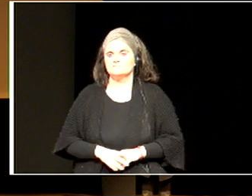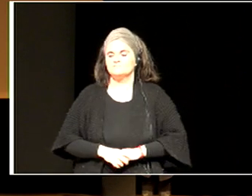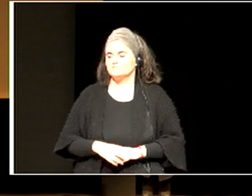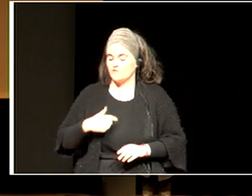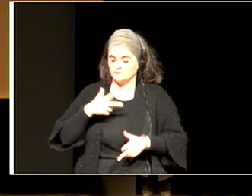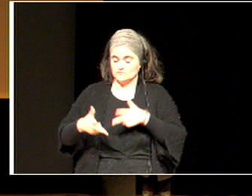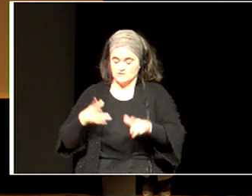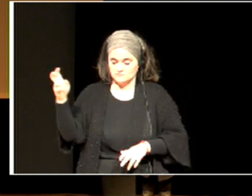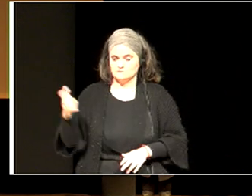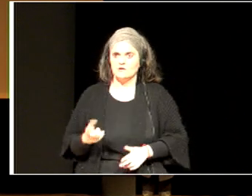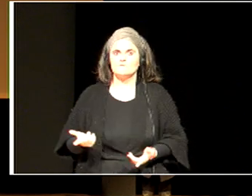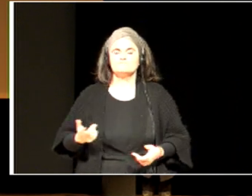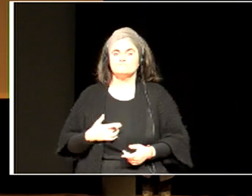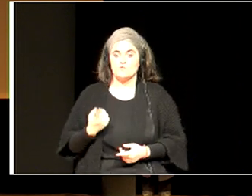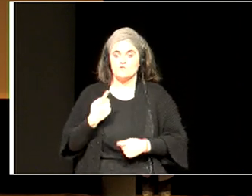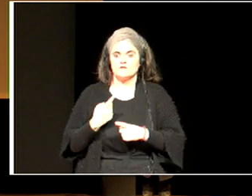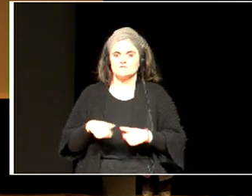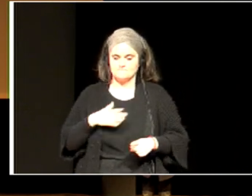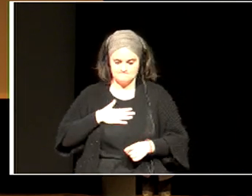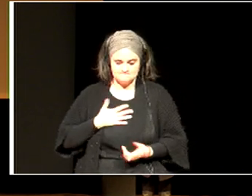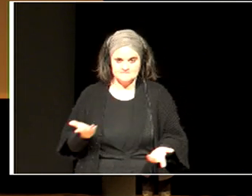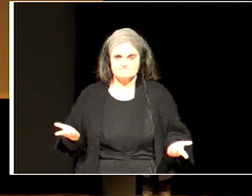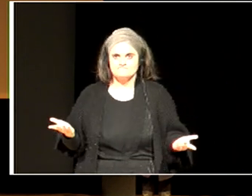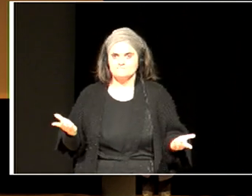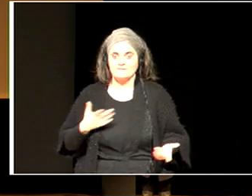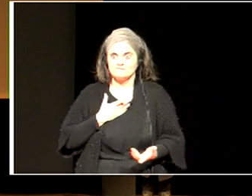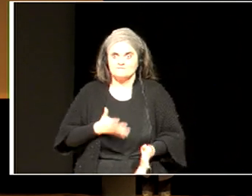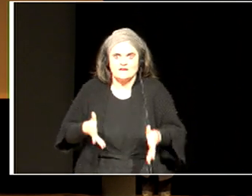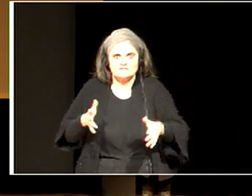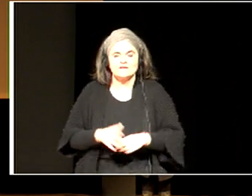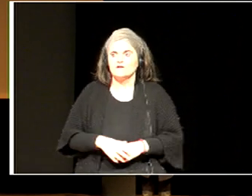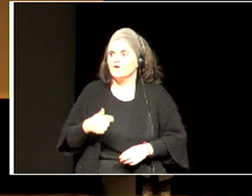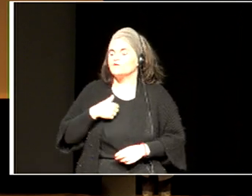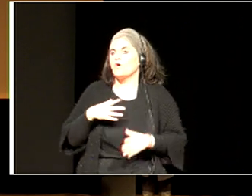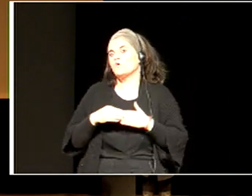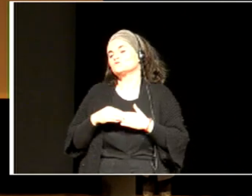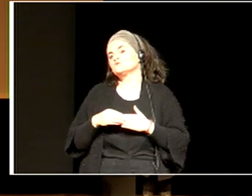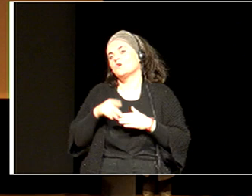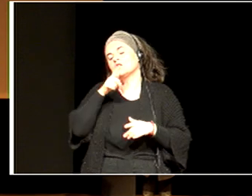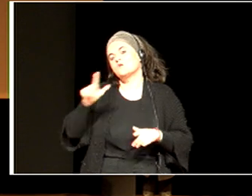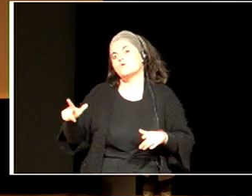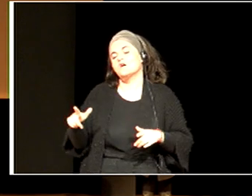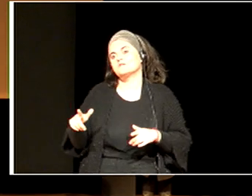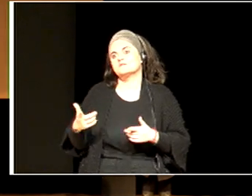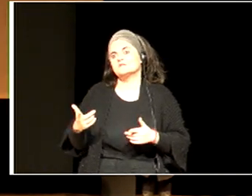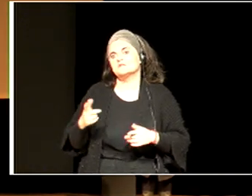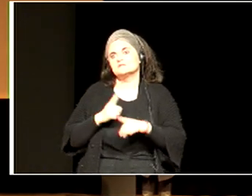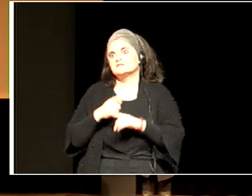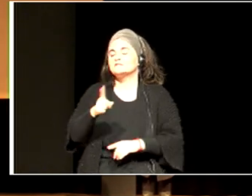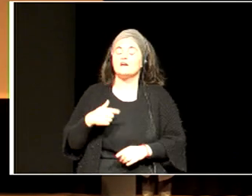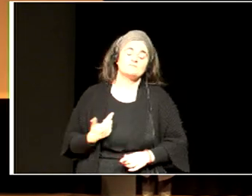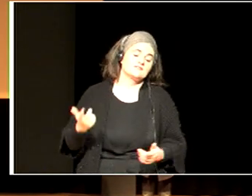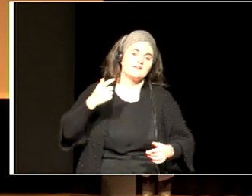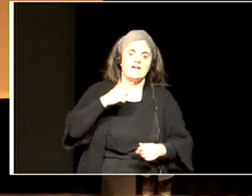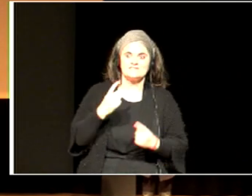euskadi me pasa una cosa que me encanta y es que cuando empiezo con el uso no sexista del lenguaje siempre hay alguien que levanta la mano y dice aquí tenemos mucha